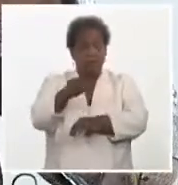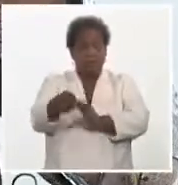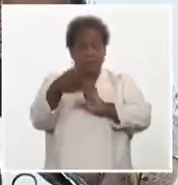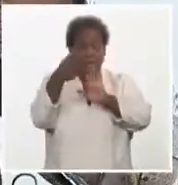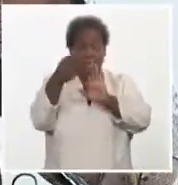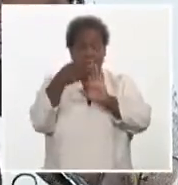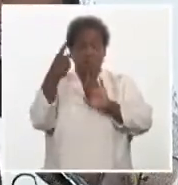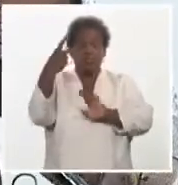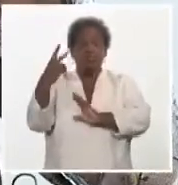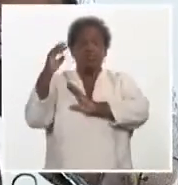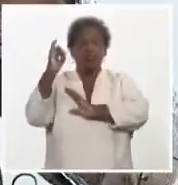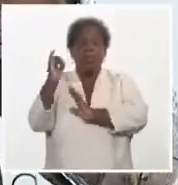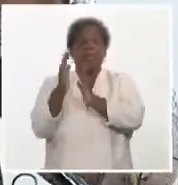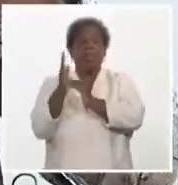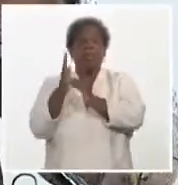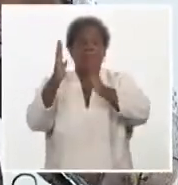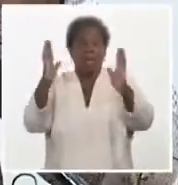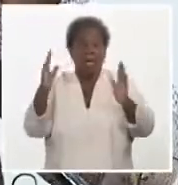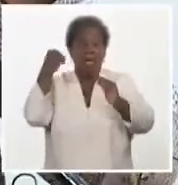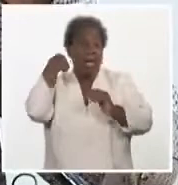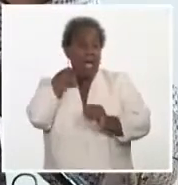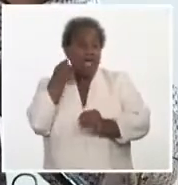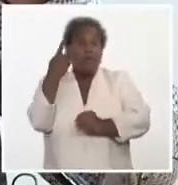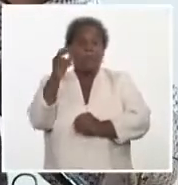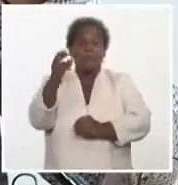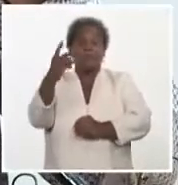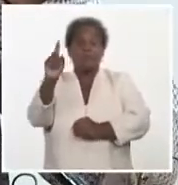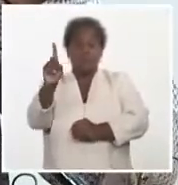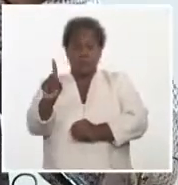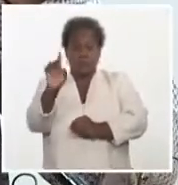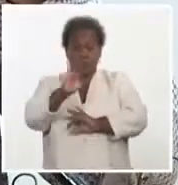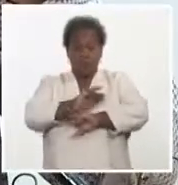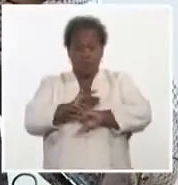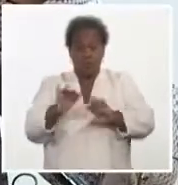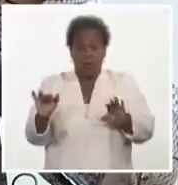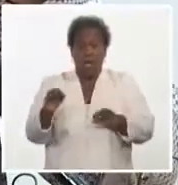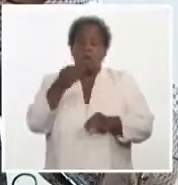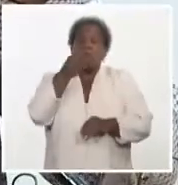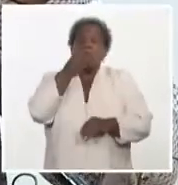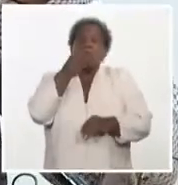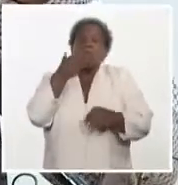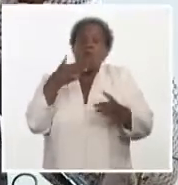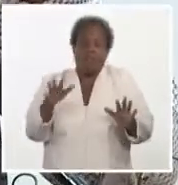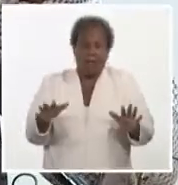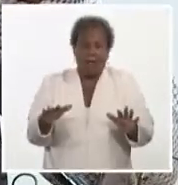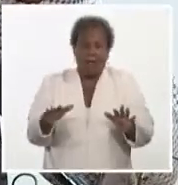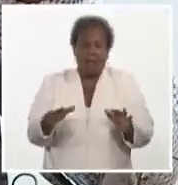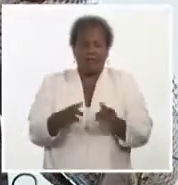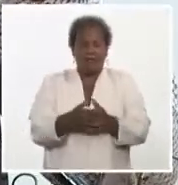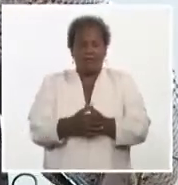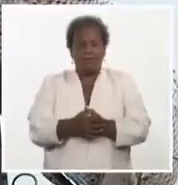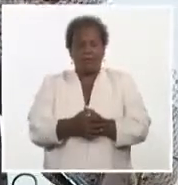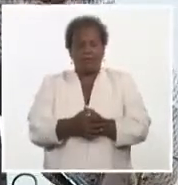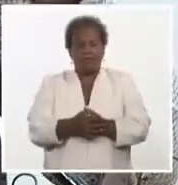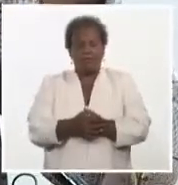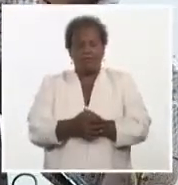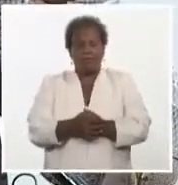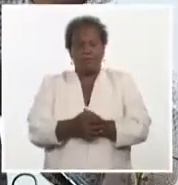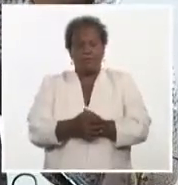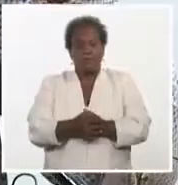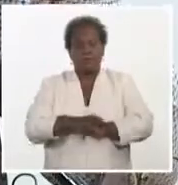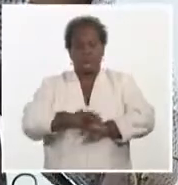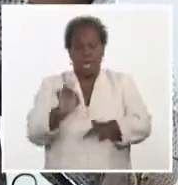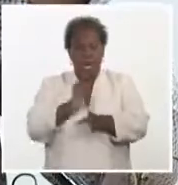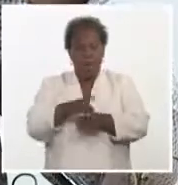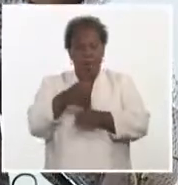este segundo semestre del año 21, nosotros podamos entonces ya, diríamos, comenzar